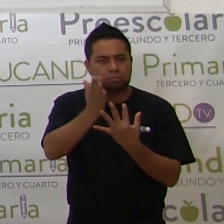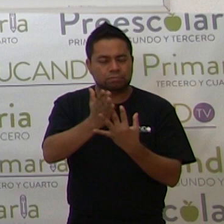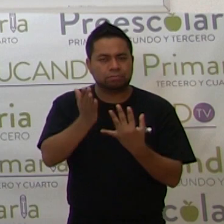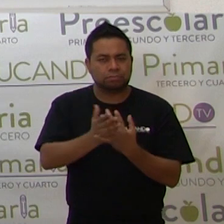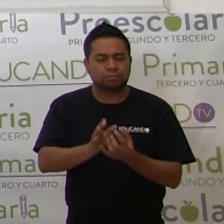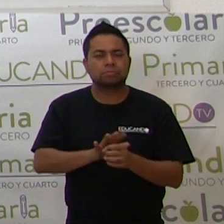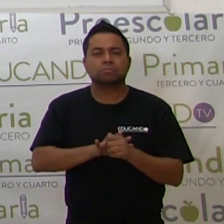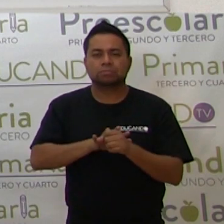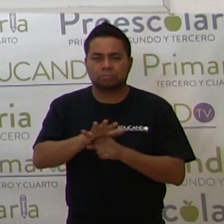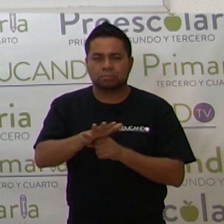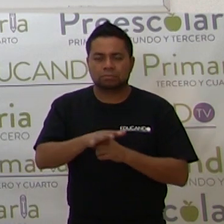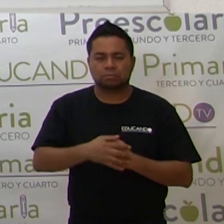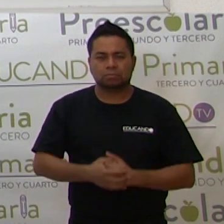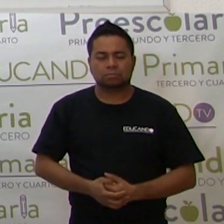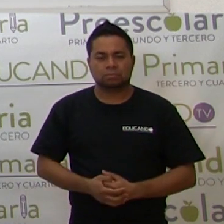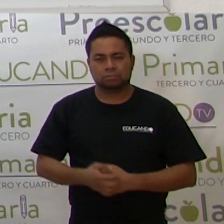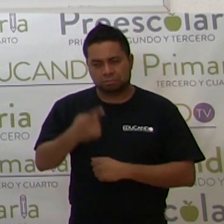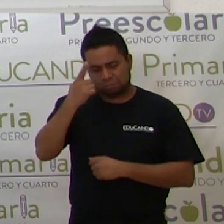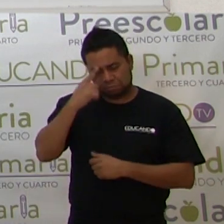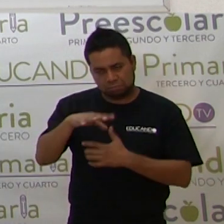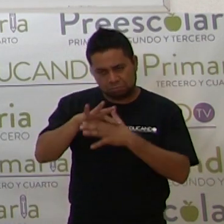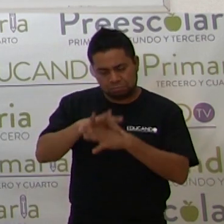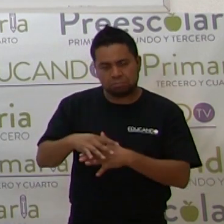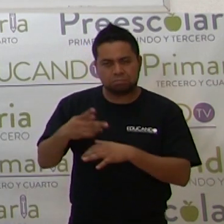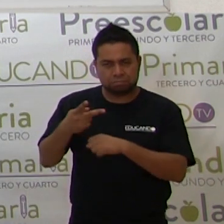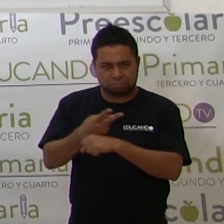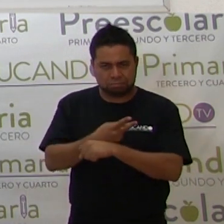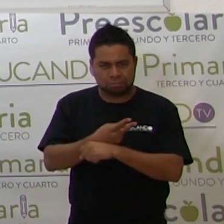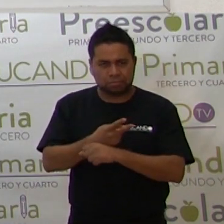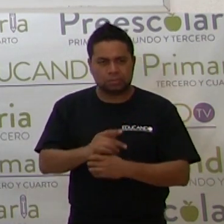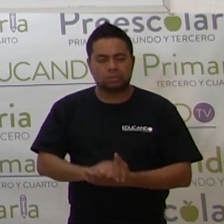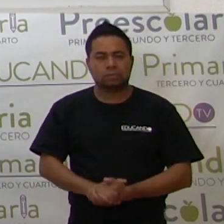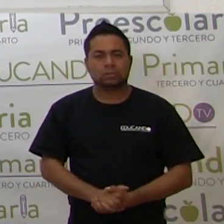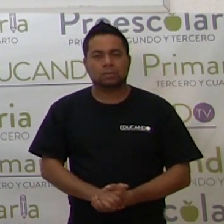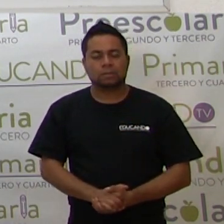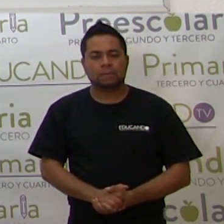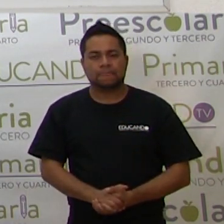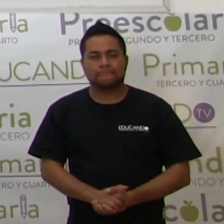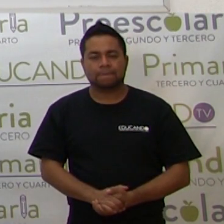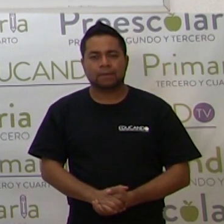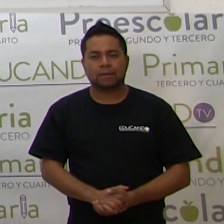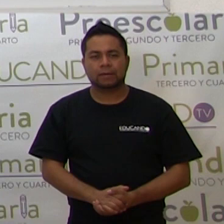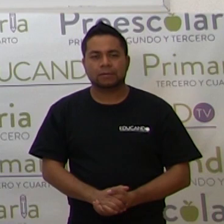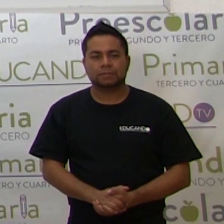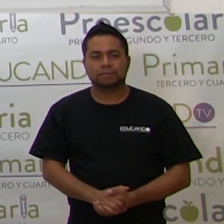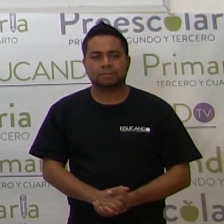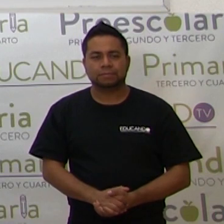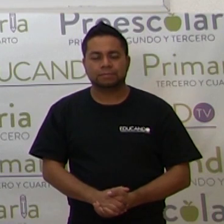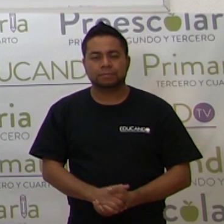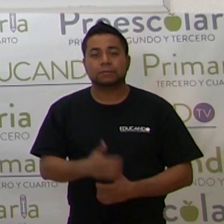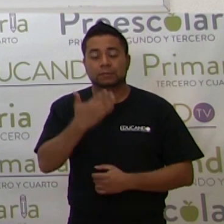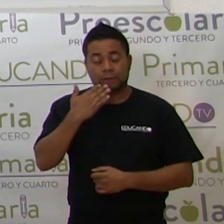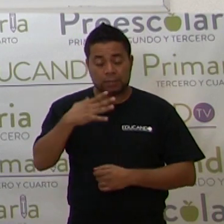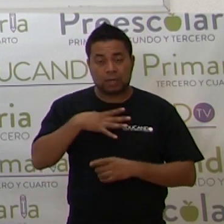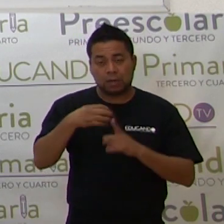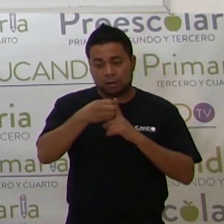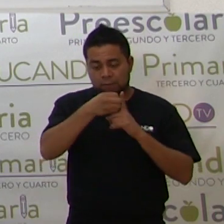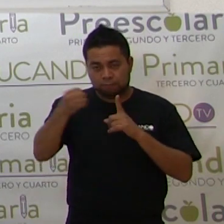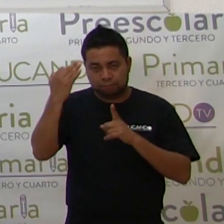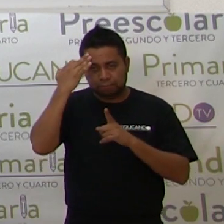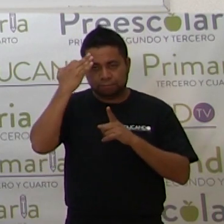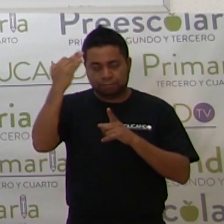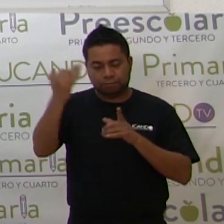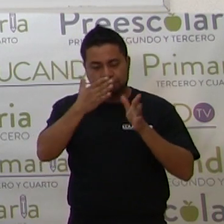De hechos. ¿Bien? Tenemos el orden cronológico. El